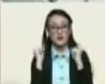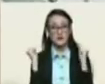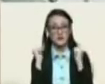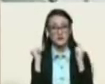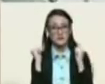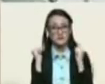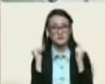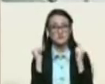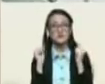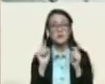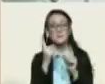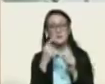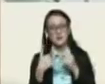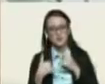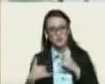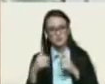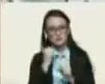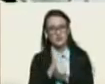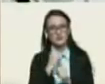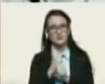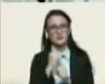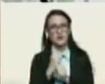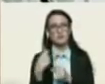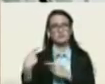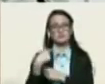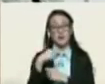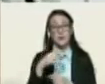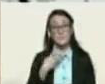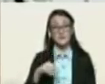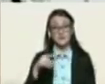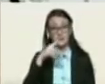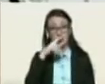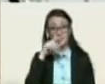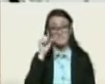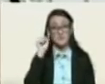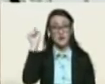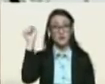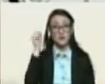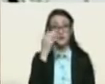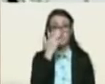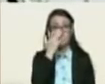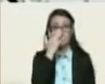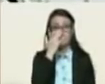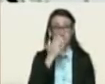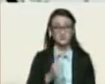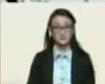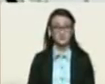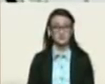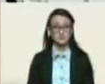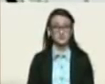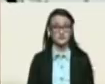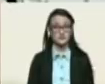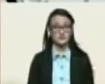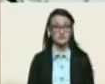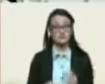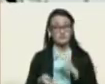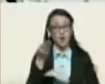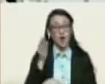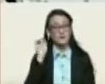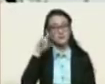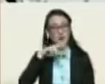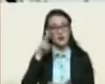enmarcada en la primera línea estratégica que el presidente de la República Bolivariana de Venezuela, Nicolás Maduro Moros, introdujo ante la Asamblea